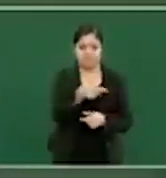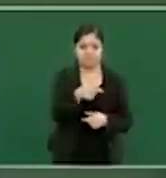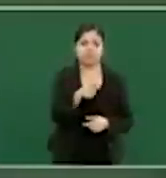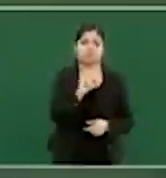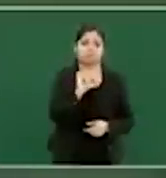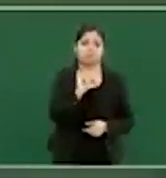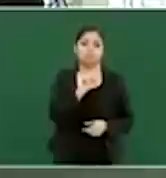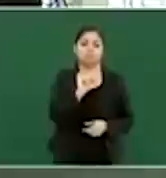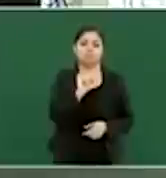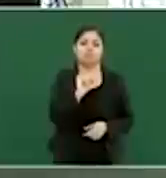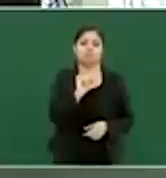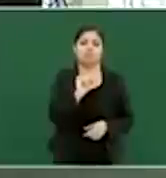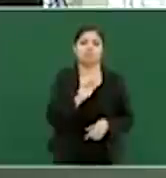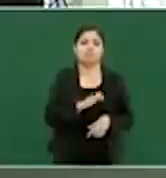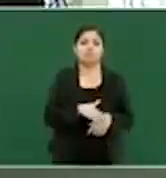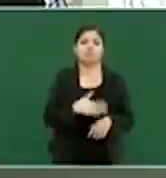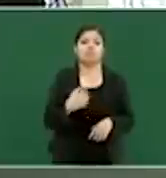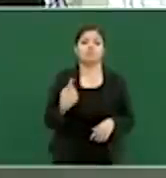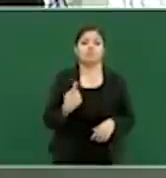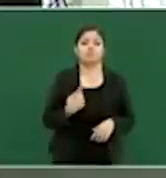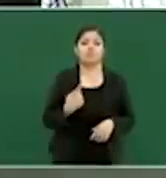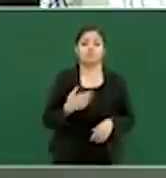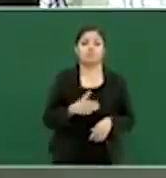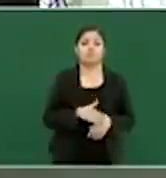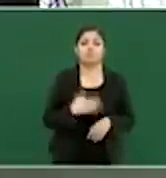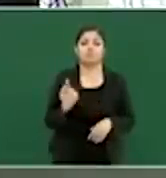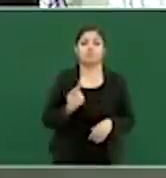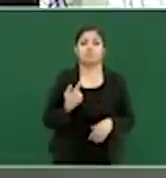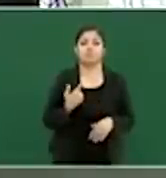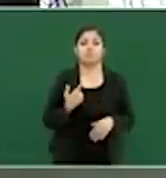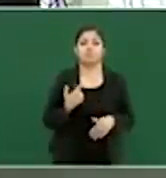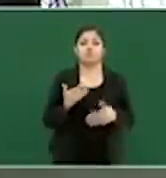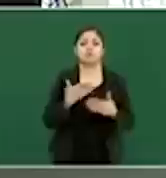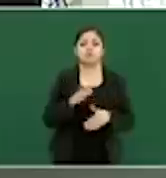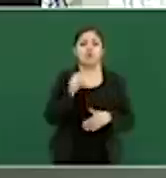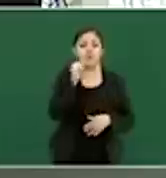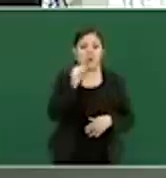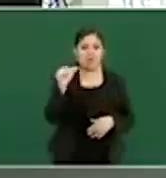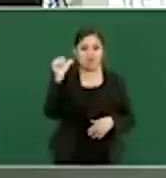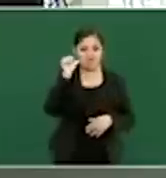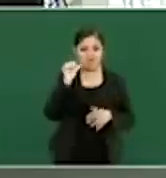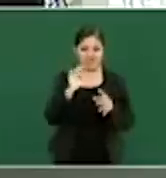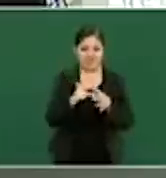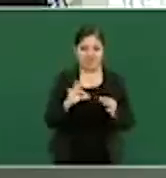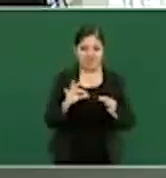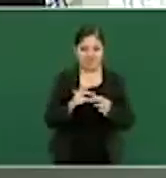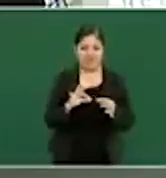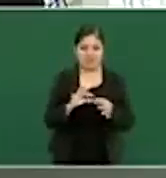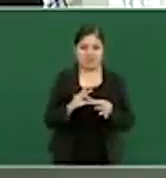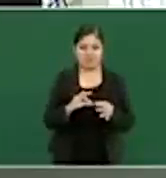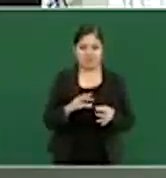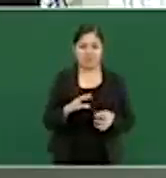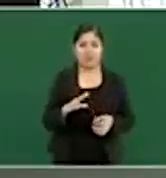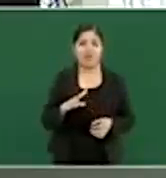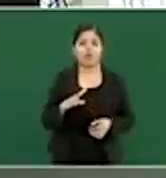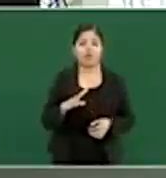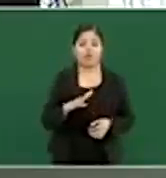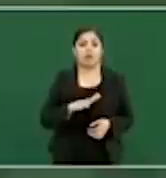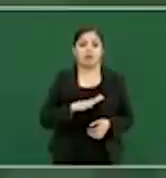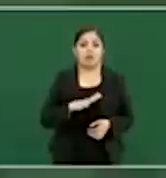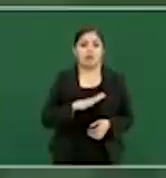esto que vimos acerca de lo que sucedió ayer, de cómo hay